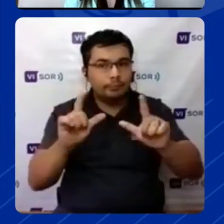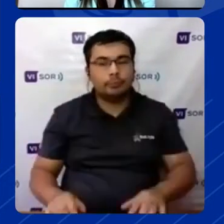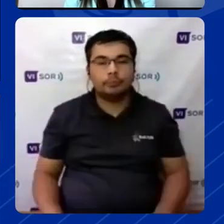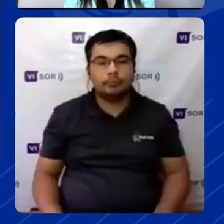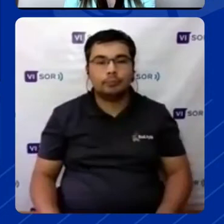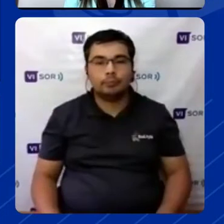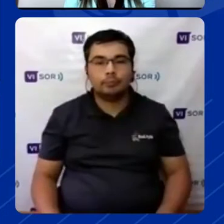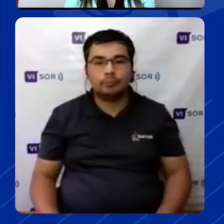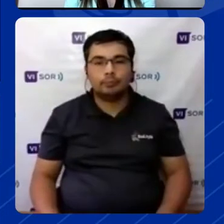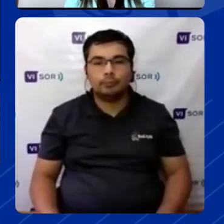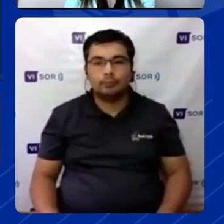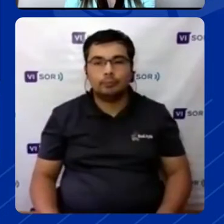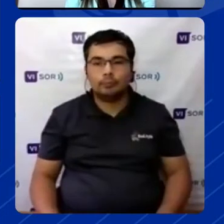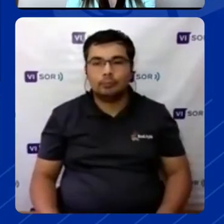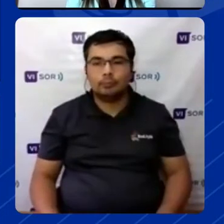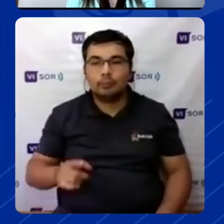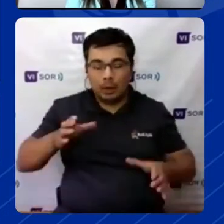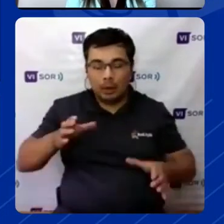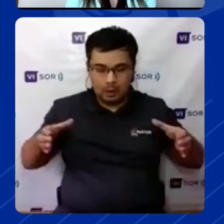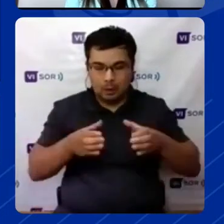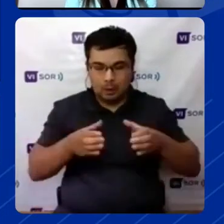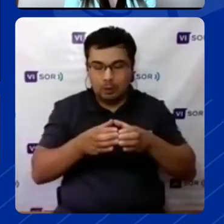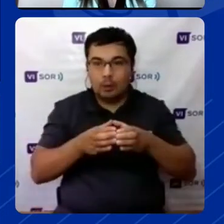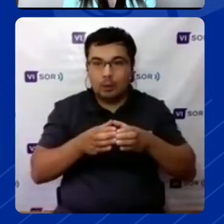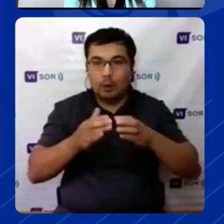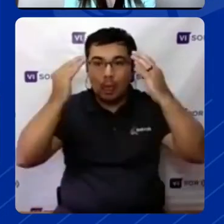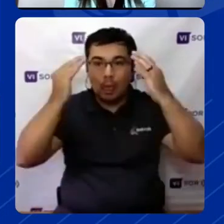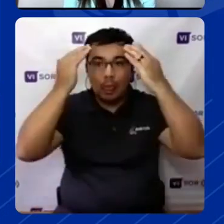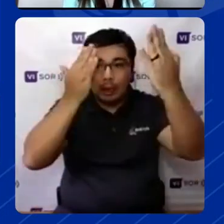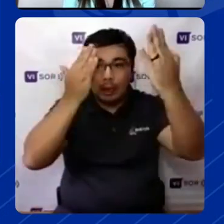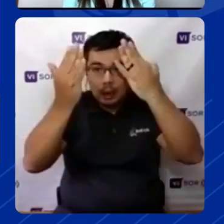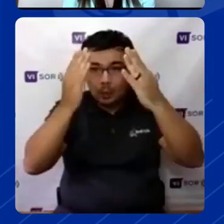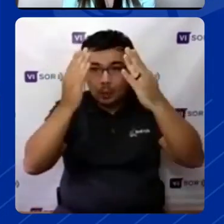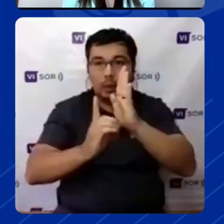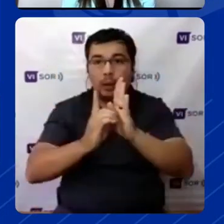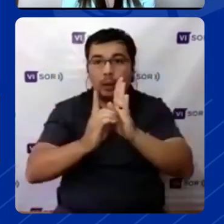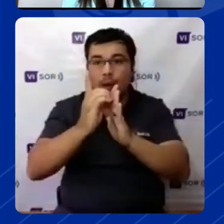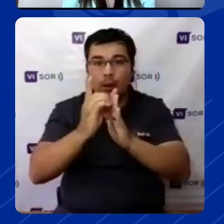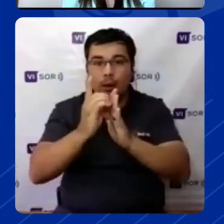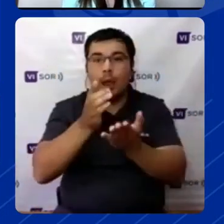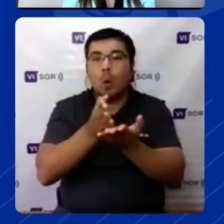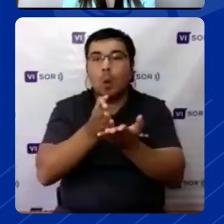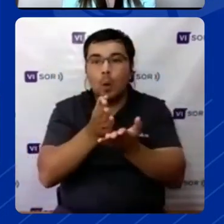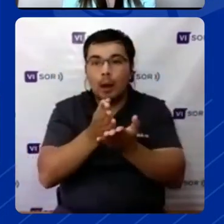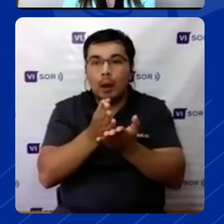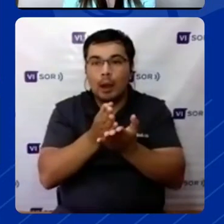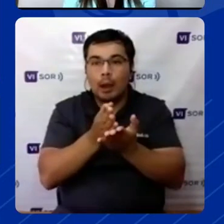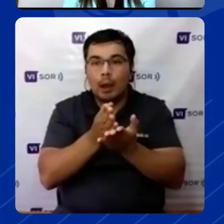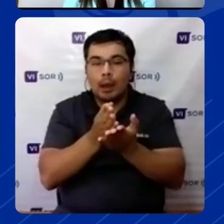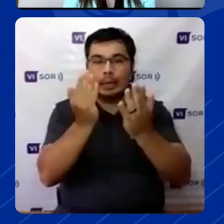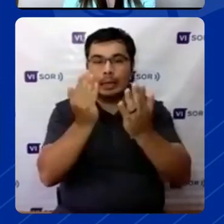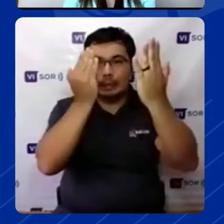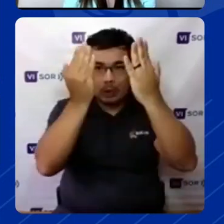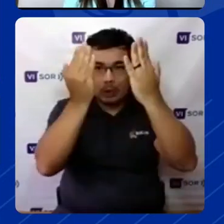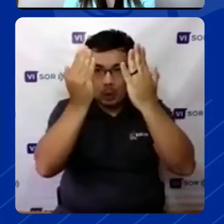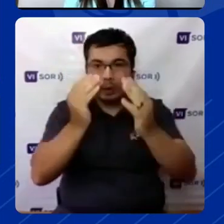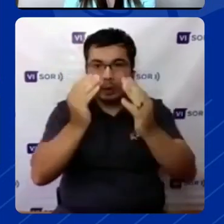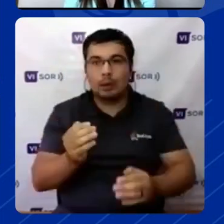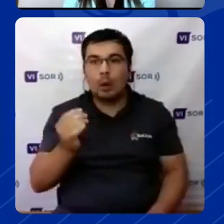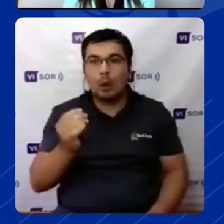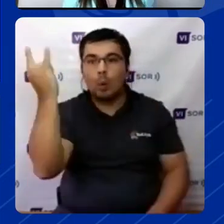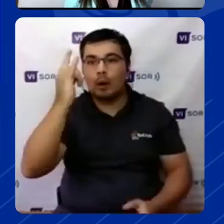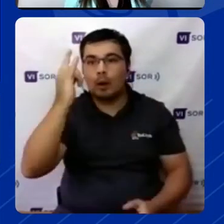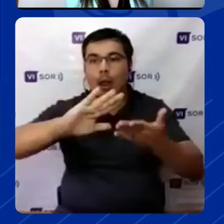Y el equipo de neurodesarrollo de la Escuela de Psicología de la Universidad de los Andes hemos creado este servicio